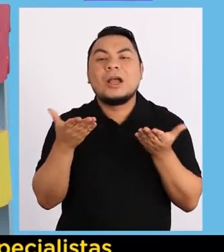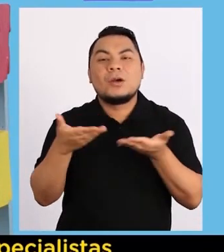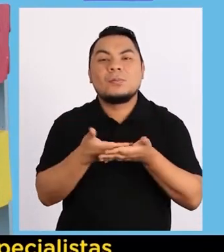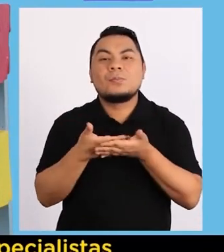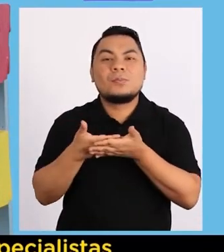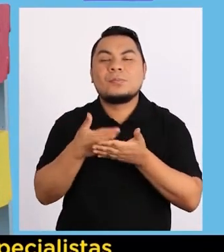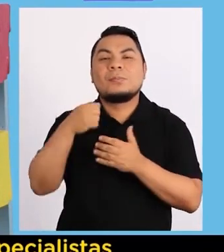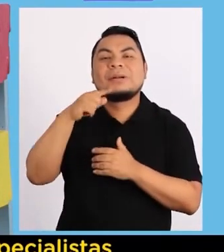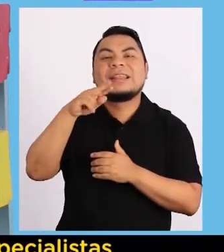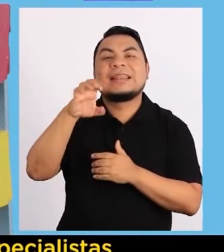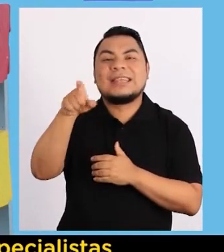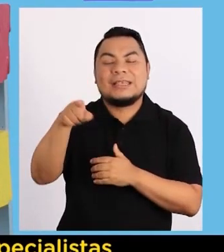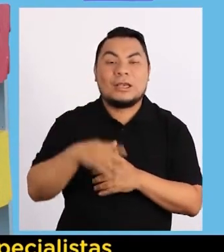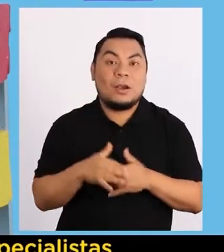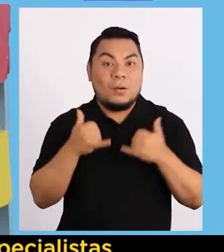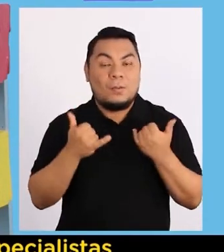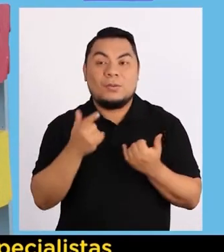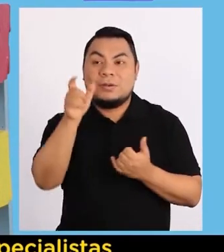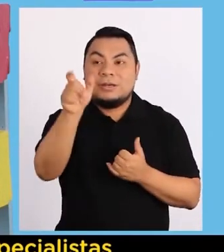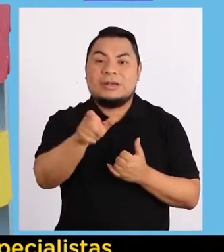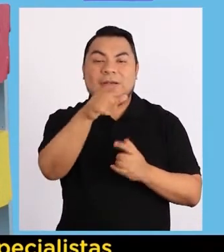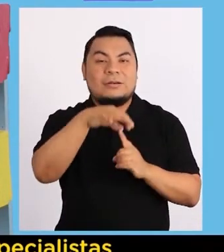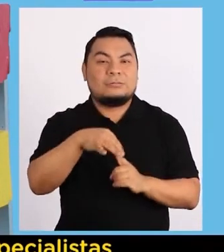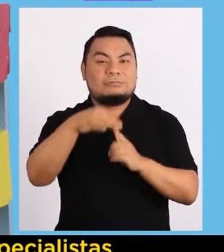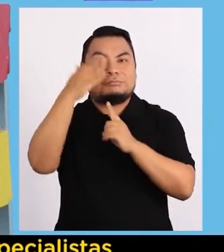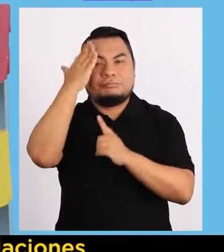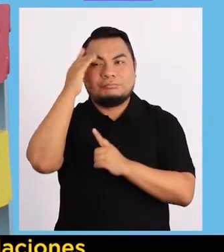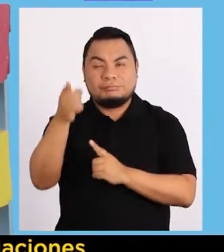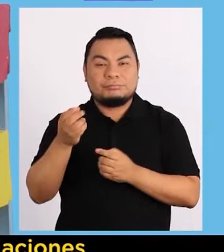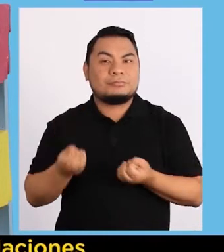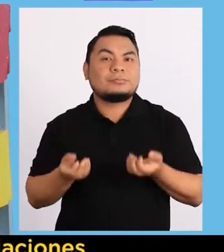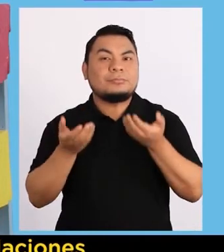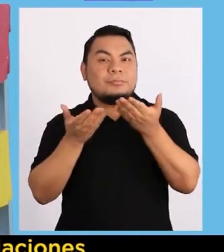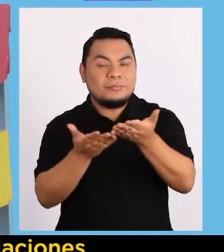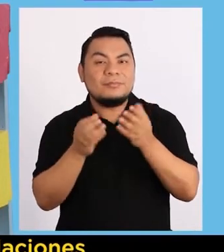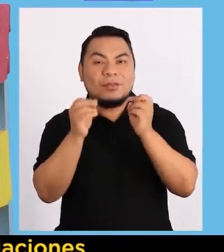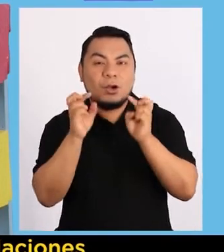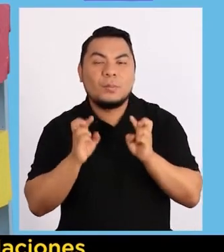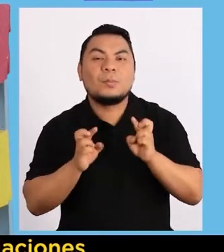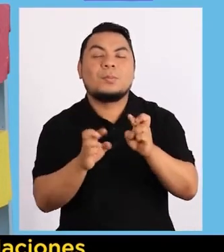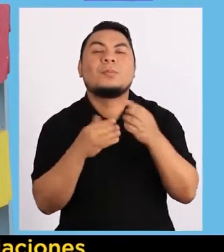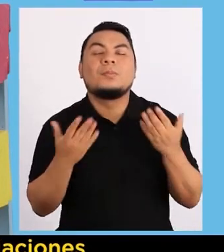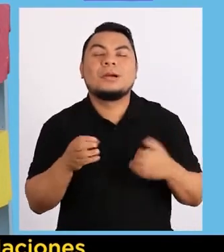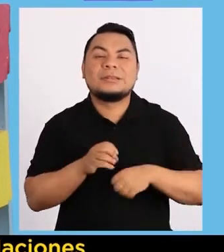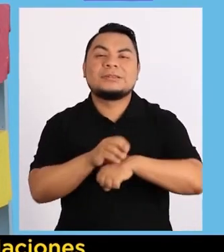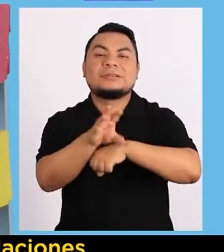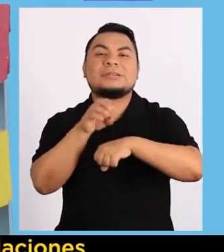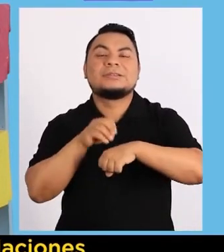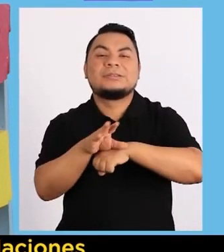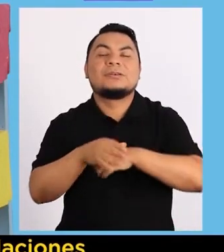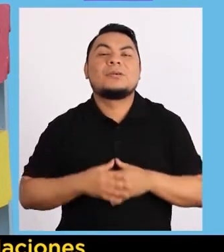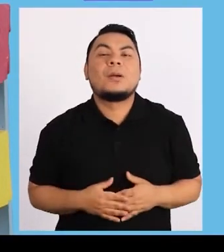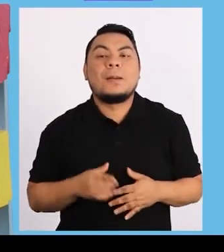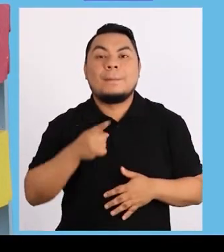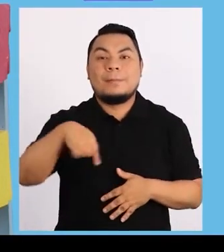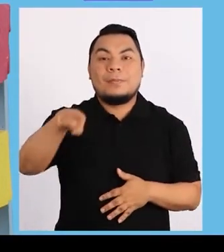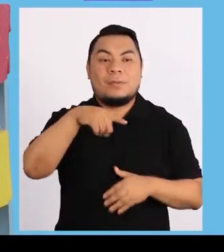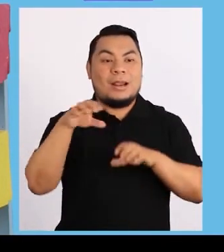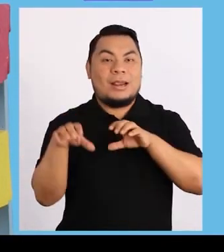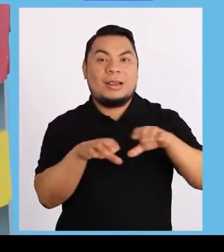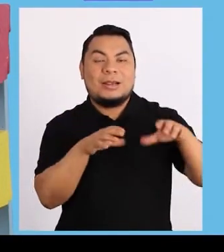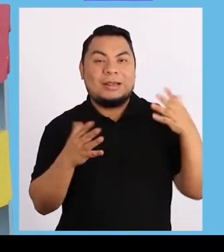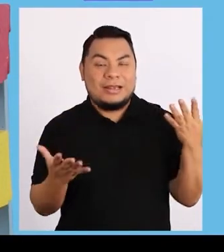Ya está con nosotros nuestro panel de especialistas que nos brindarán oportunas recomendaciones